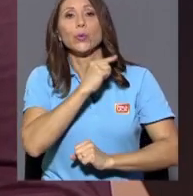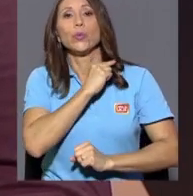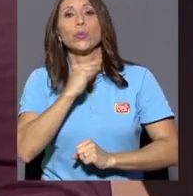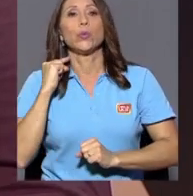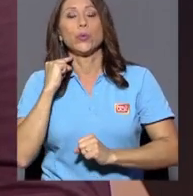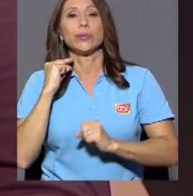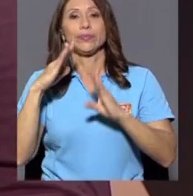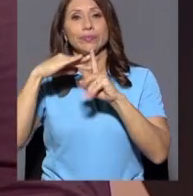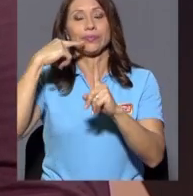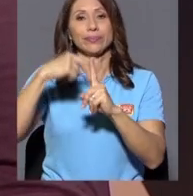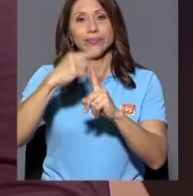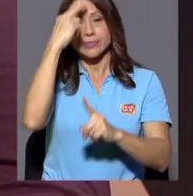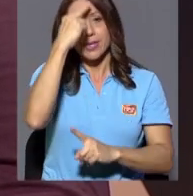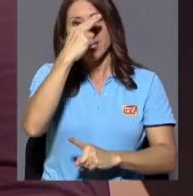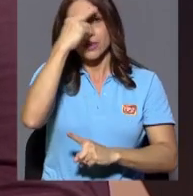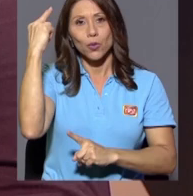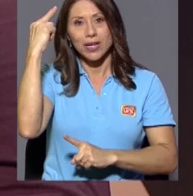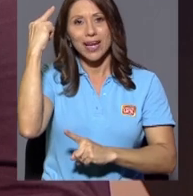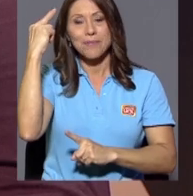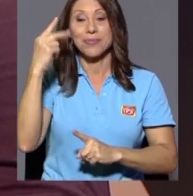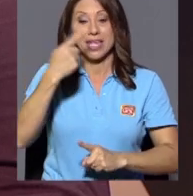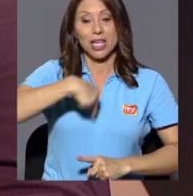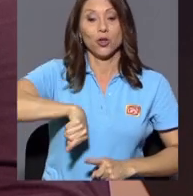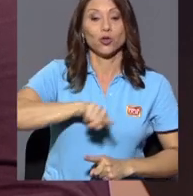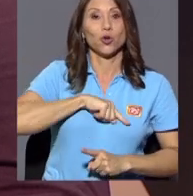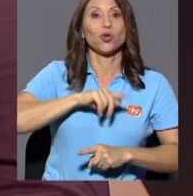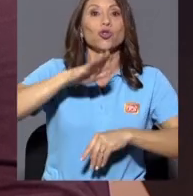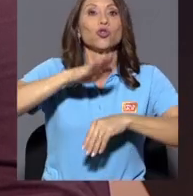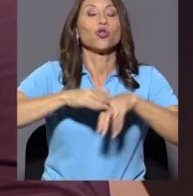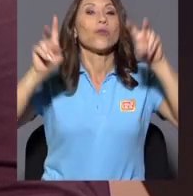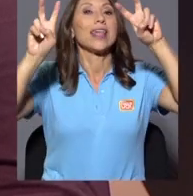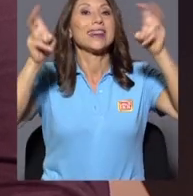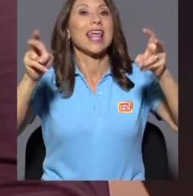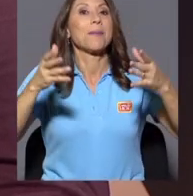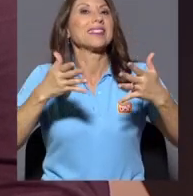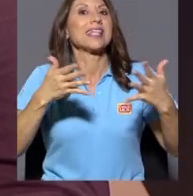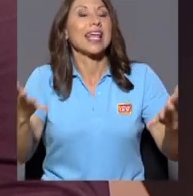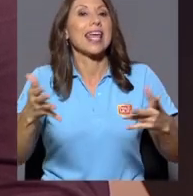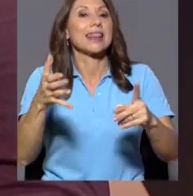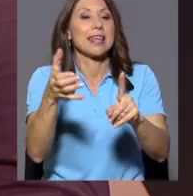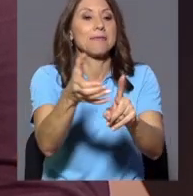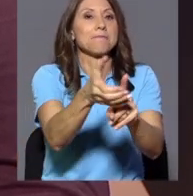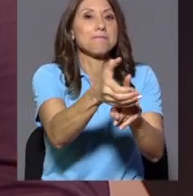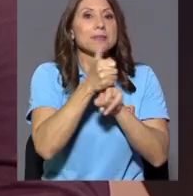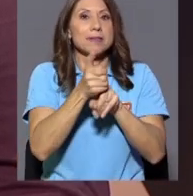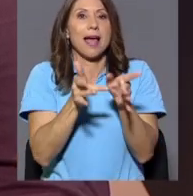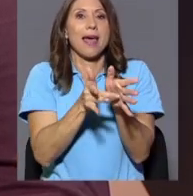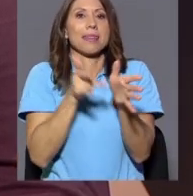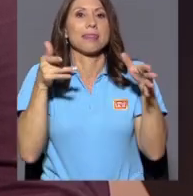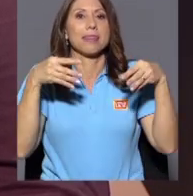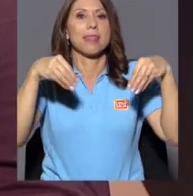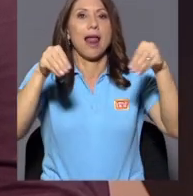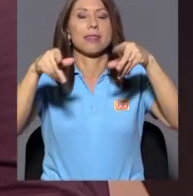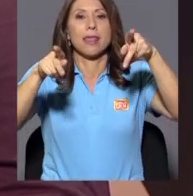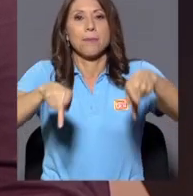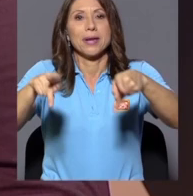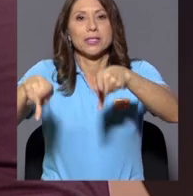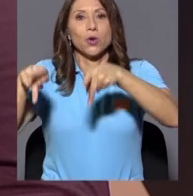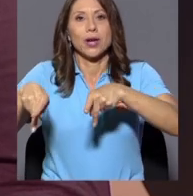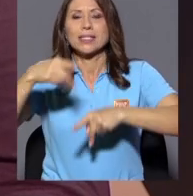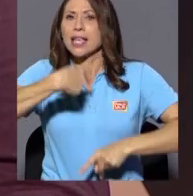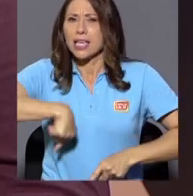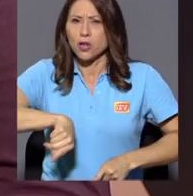católica y nosotros en lo que son los temas de la trata de personas y ahí estamos desarrollando una tarea muy